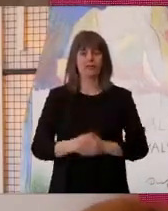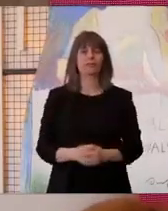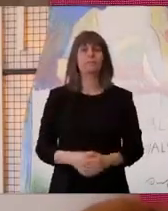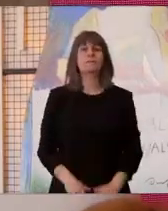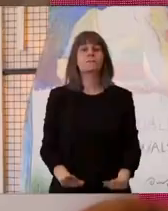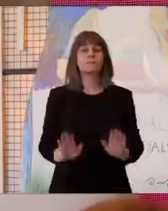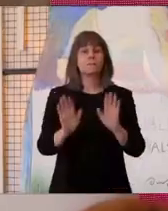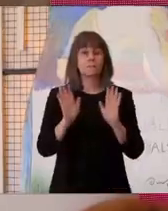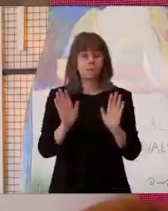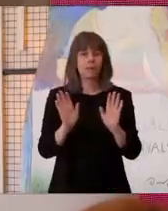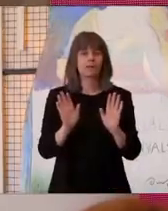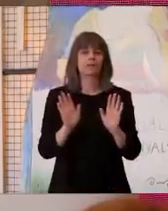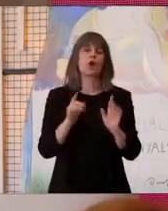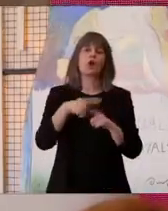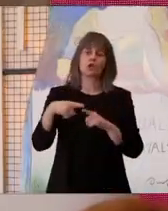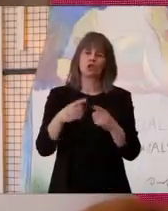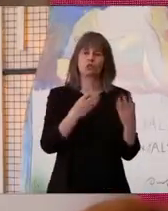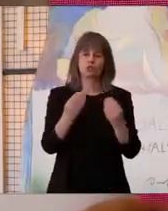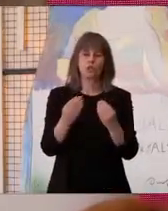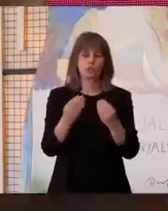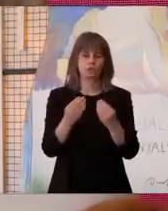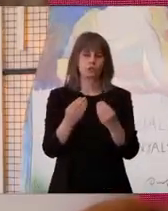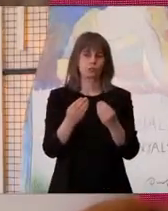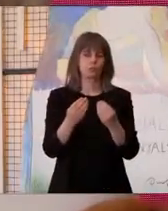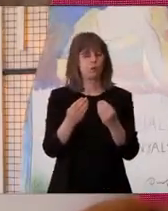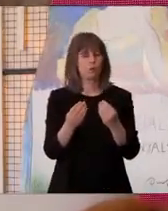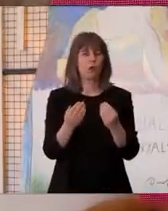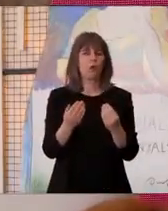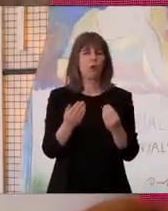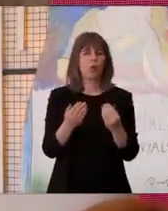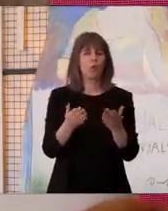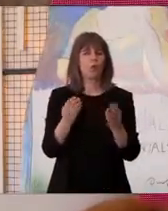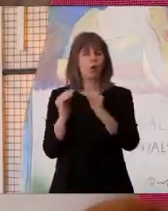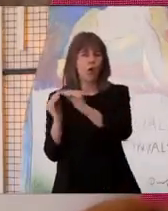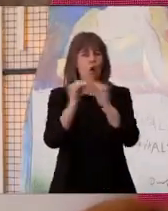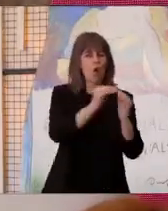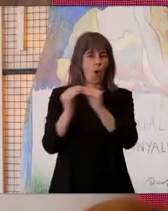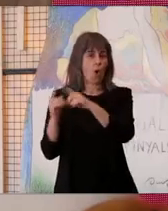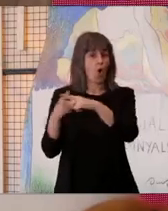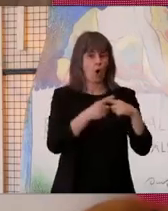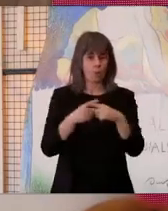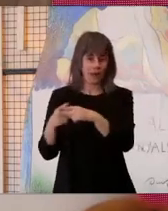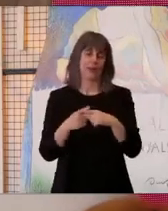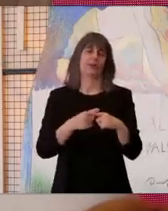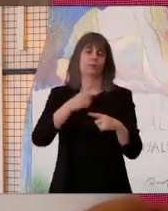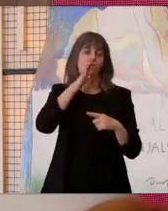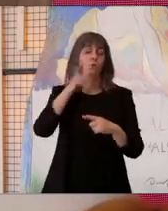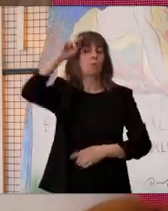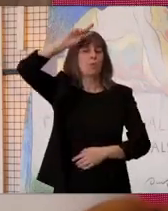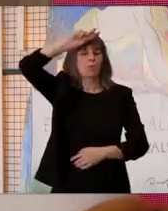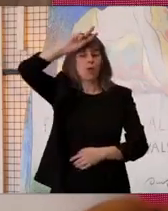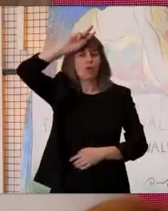hay mucho en común en la preocupación por conseguir que las mujeres sean verdaderamente